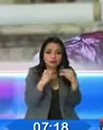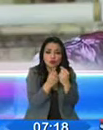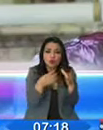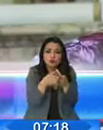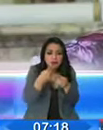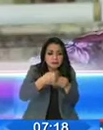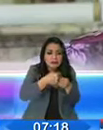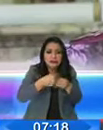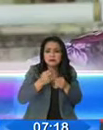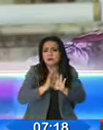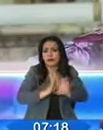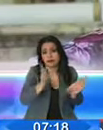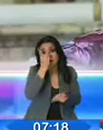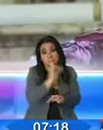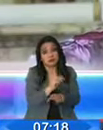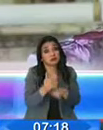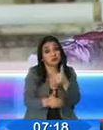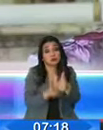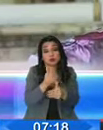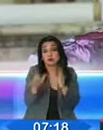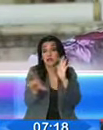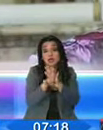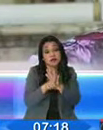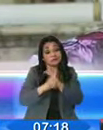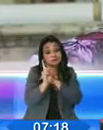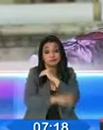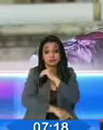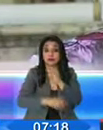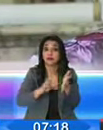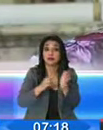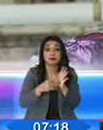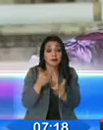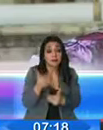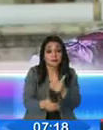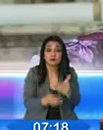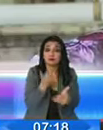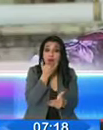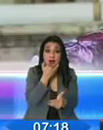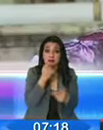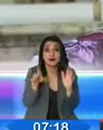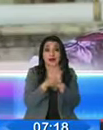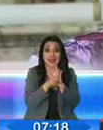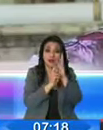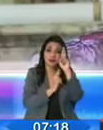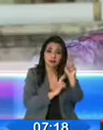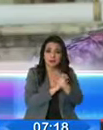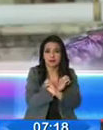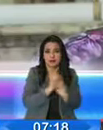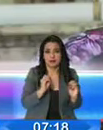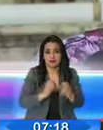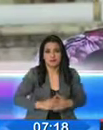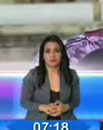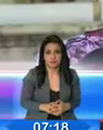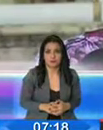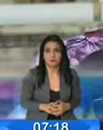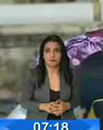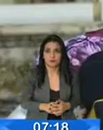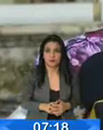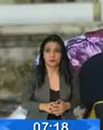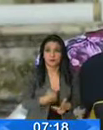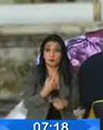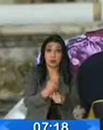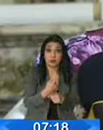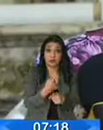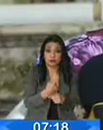tendrá consecuencias de orden legal, porque es improcedente, ilegal y espurio, y que no ha